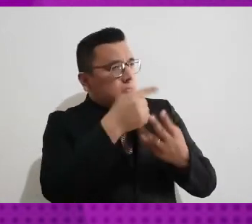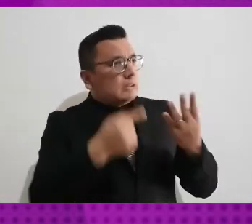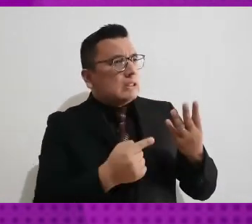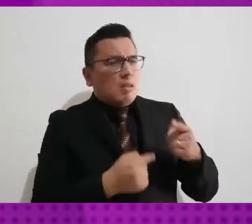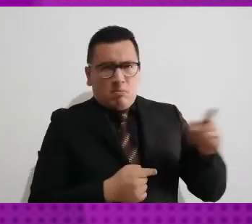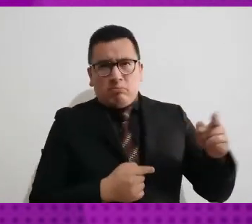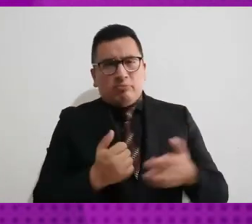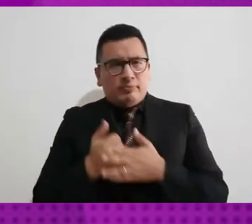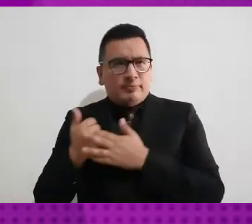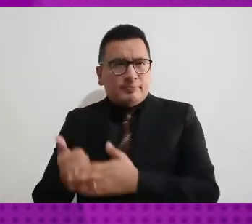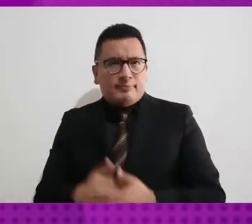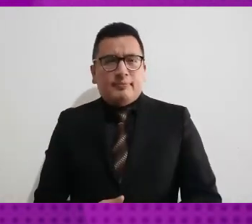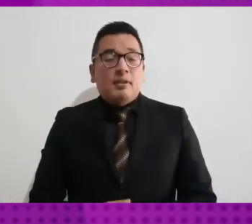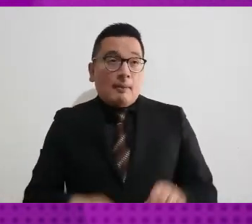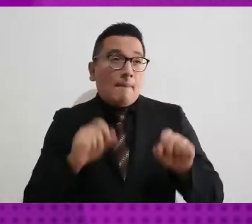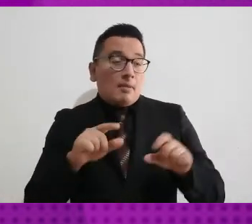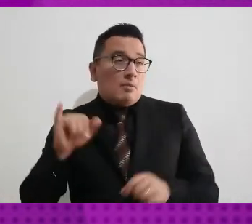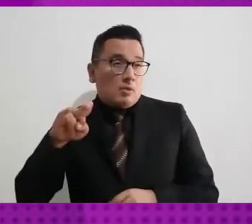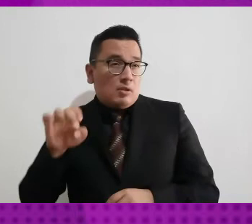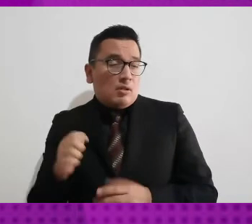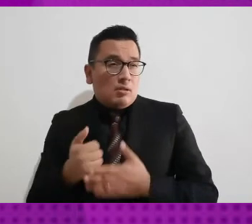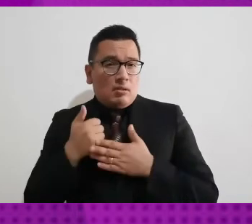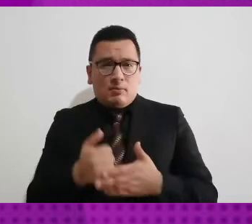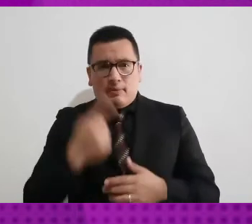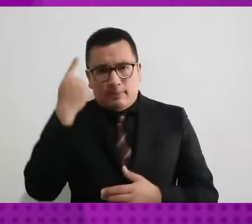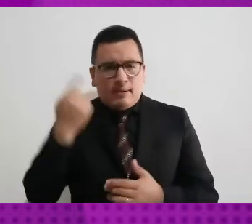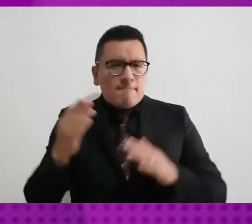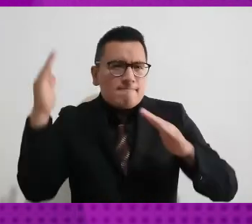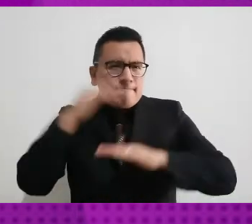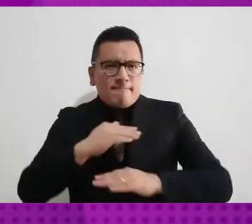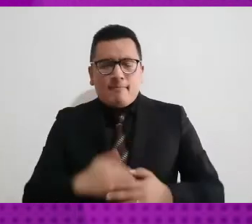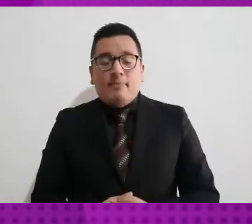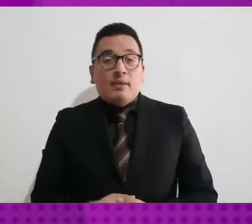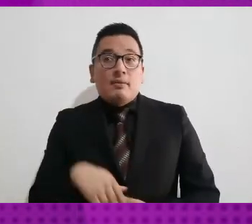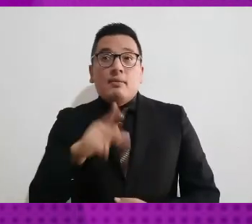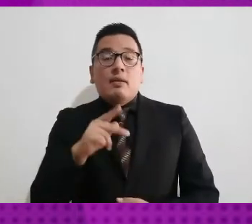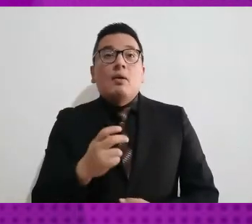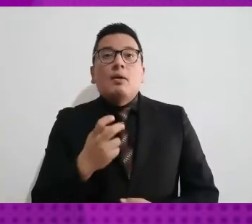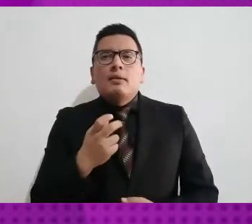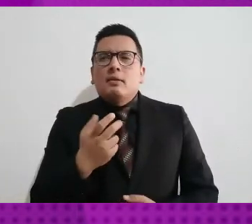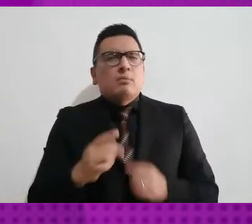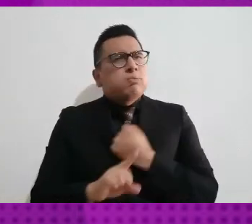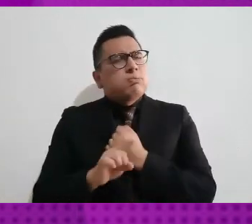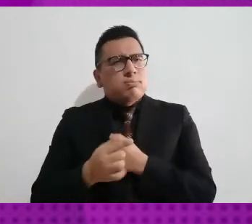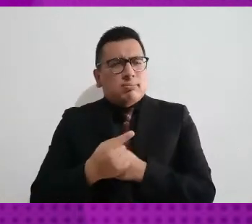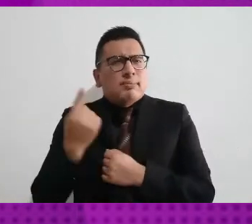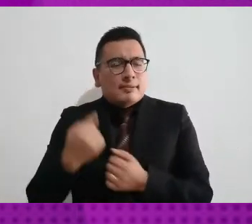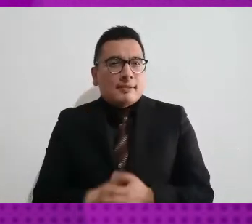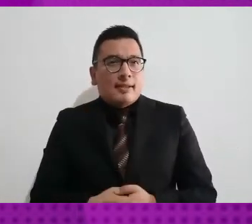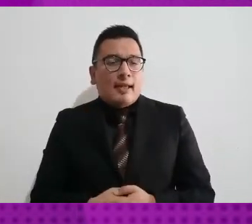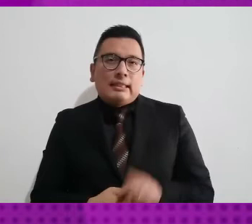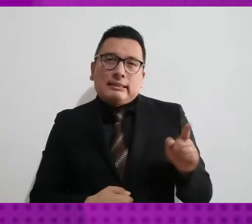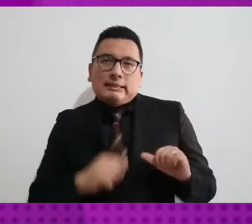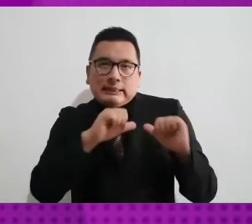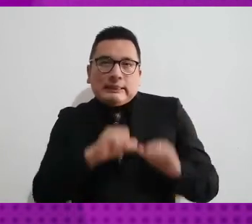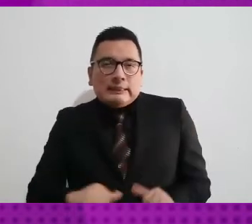venido coadyuvando. También el INE ha hecho su labor política y de mediación para resolver estos temas, pero ese es un indicador de que se ha